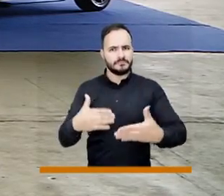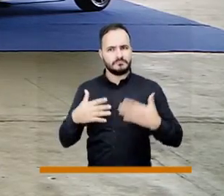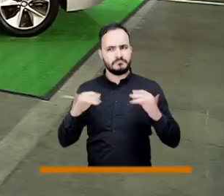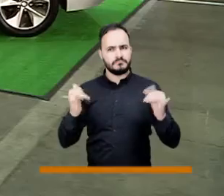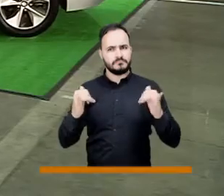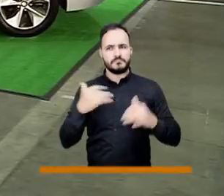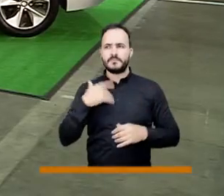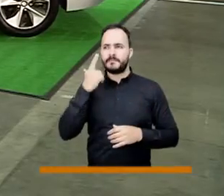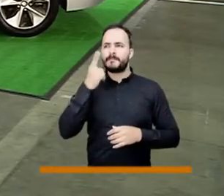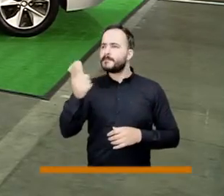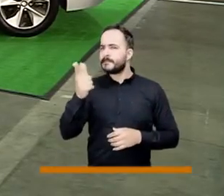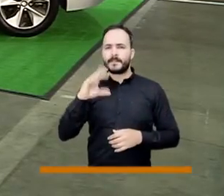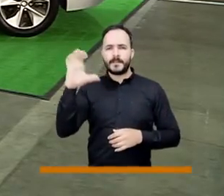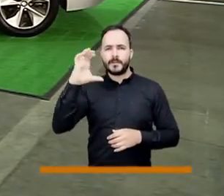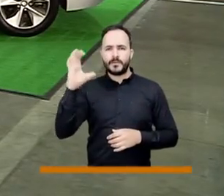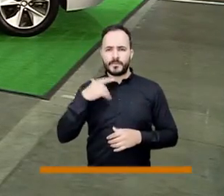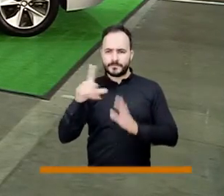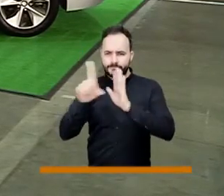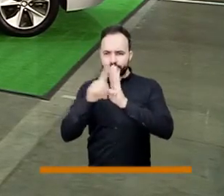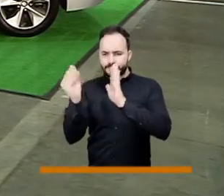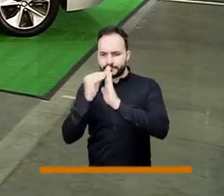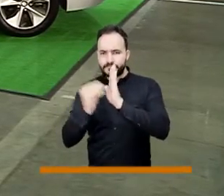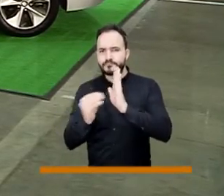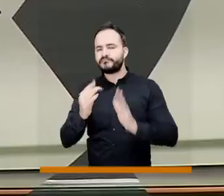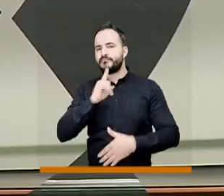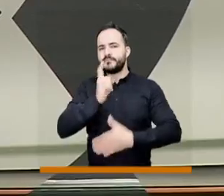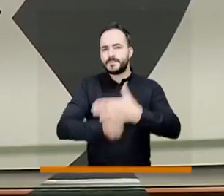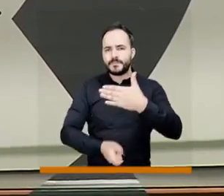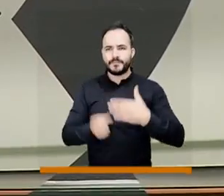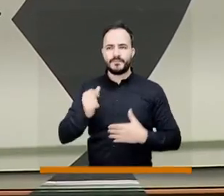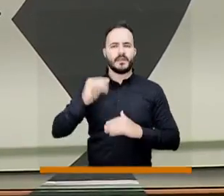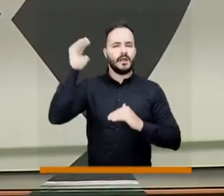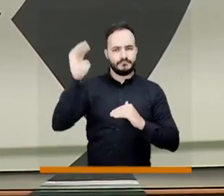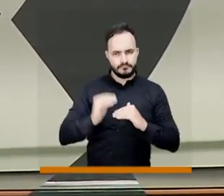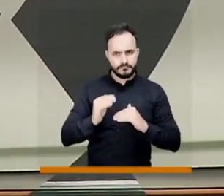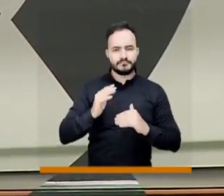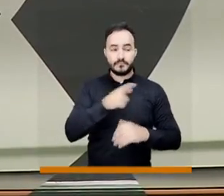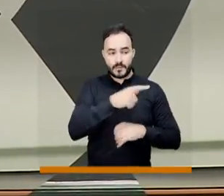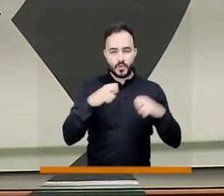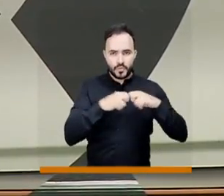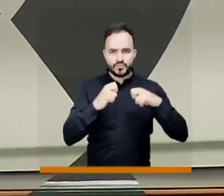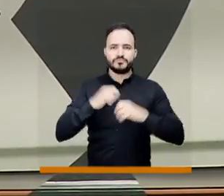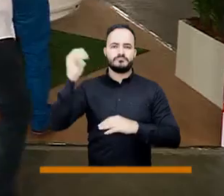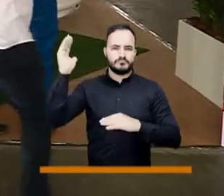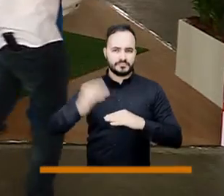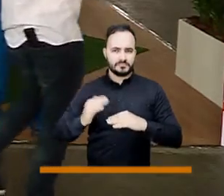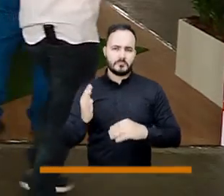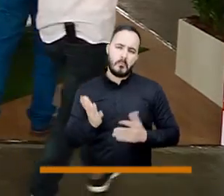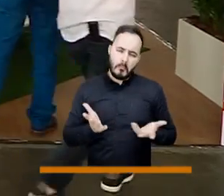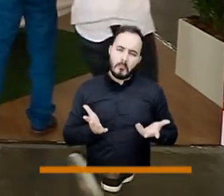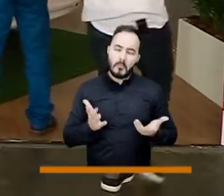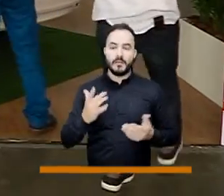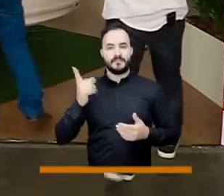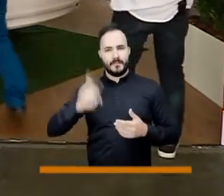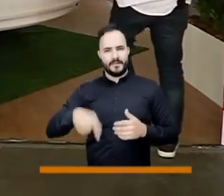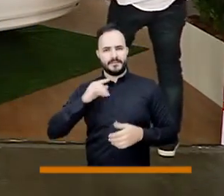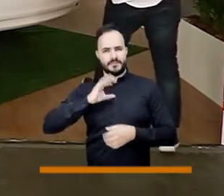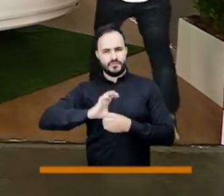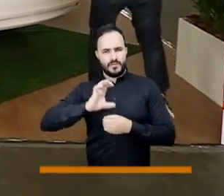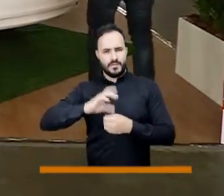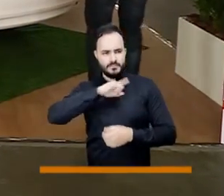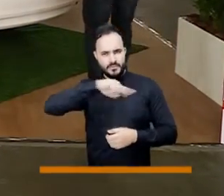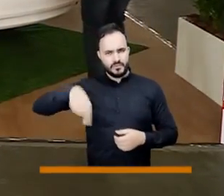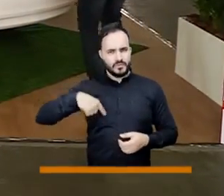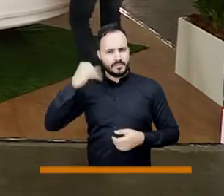hacer ciertos descuentos a algunas cosas, a los impuestos de los vehículos. Y yo creo que nosotros desde la ciudad hemos